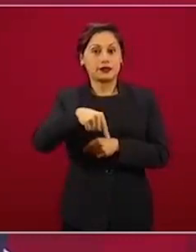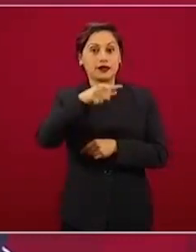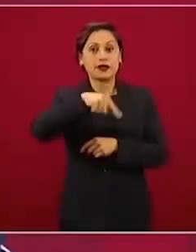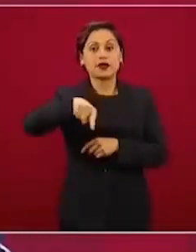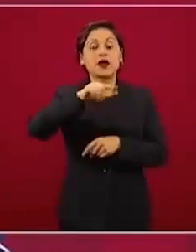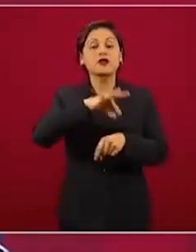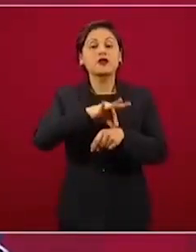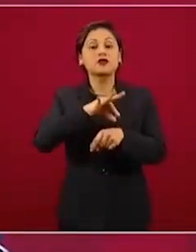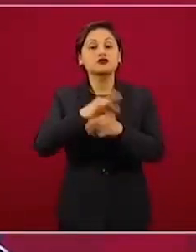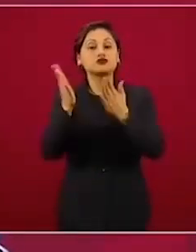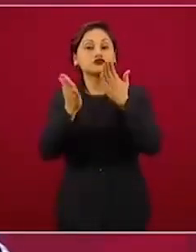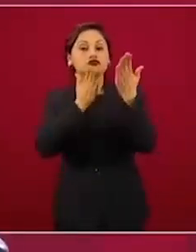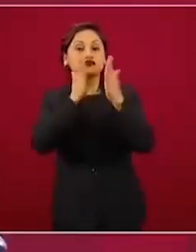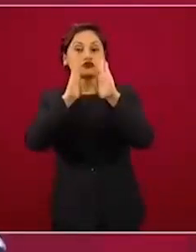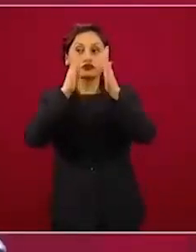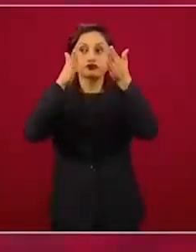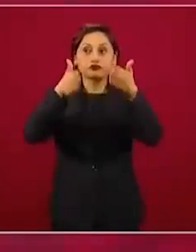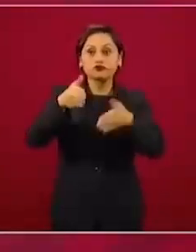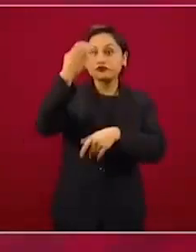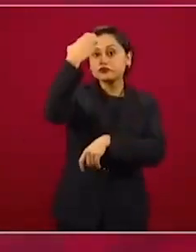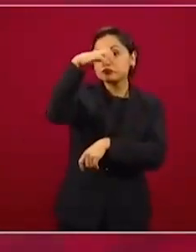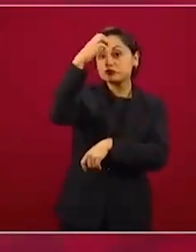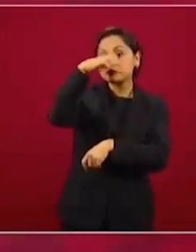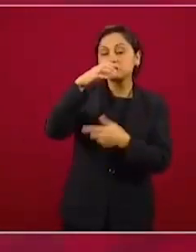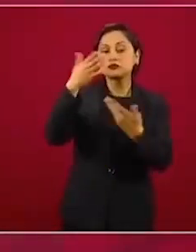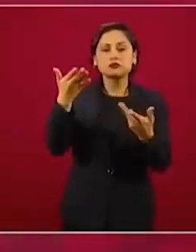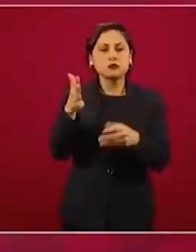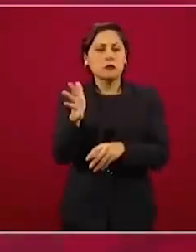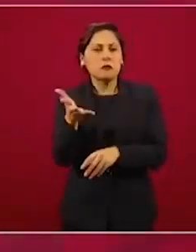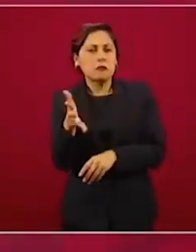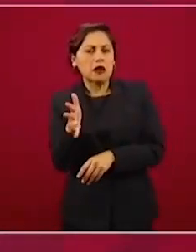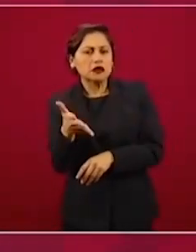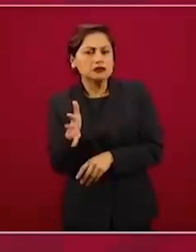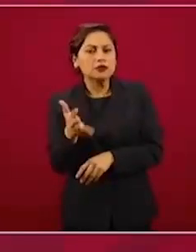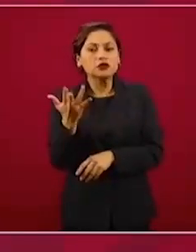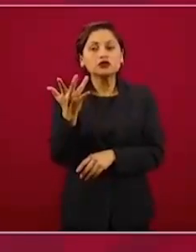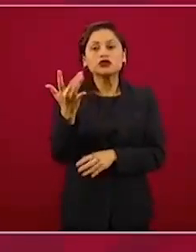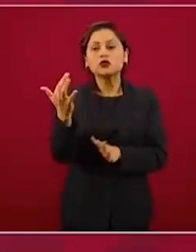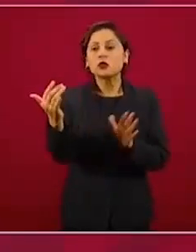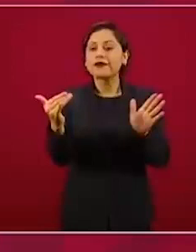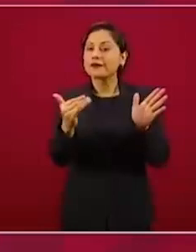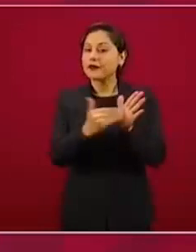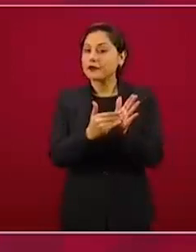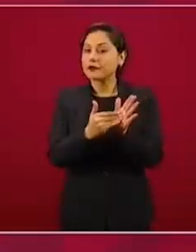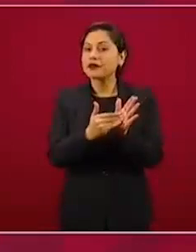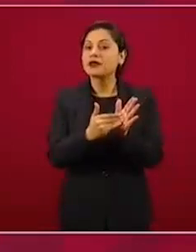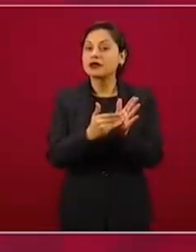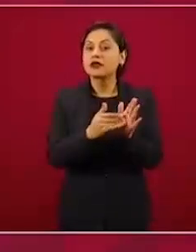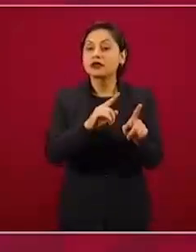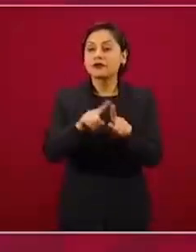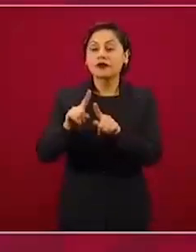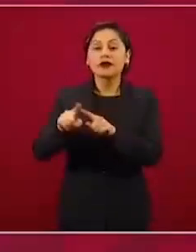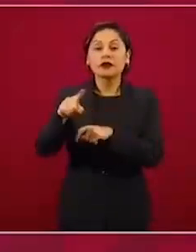son alrededor de 50,000 los que presentan examen,